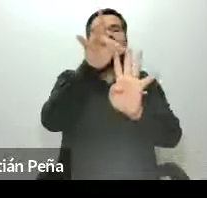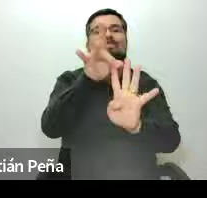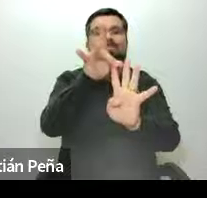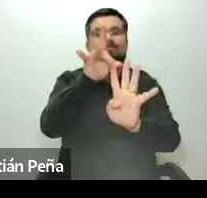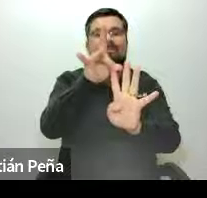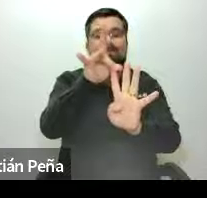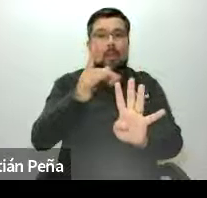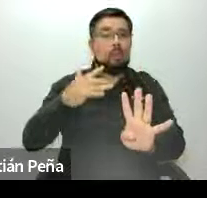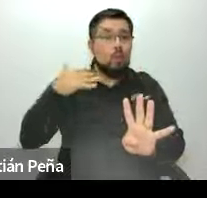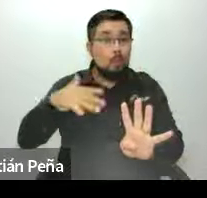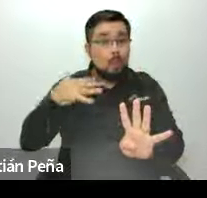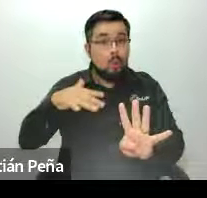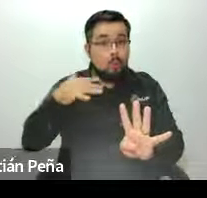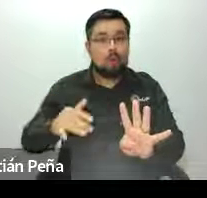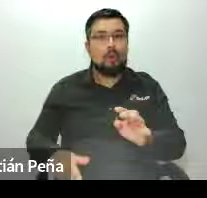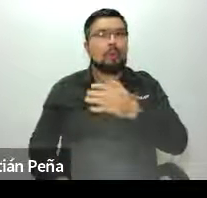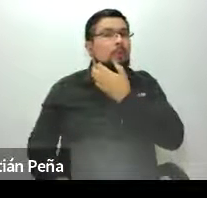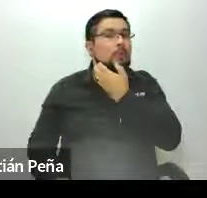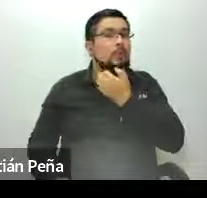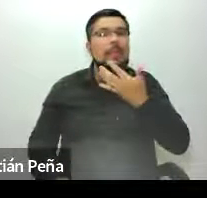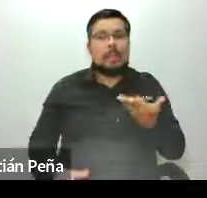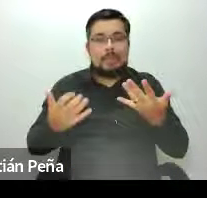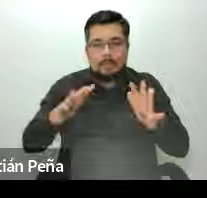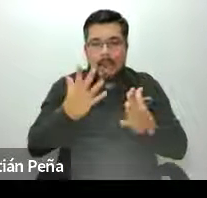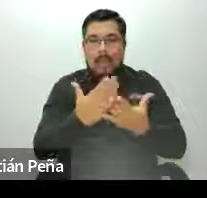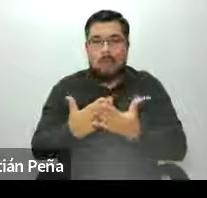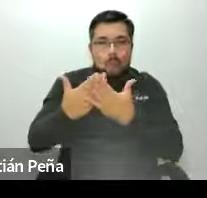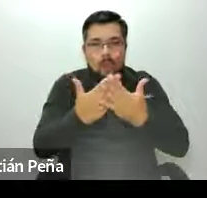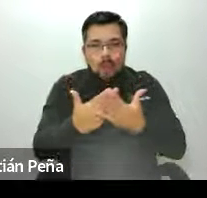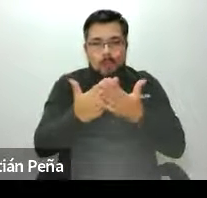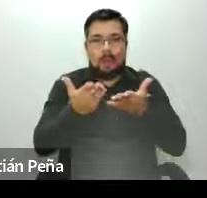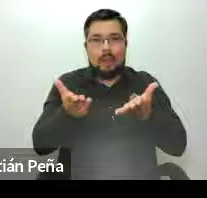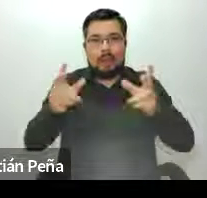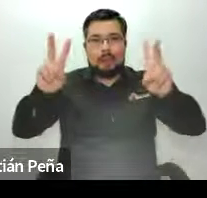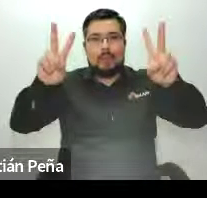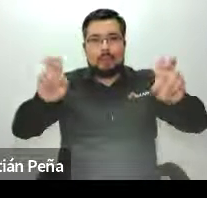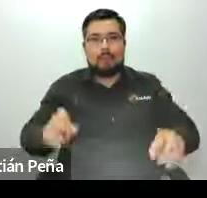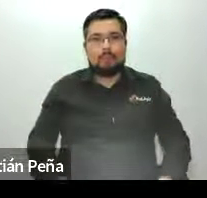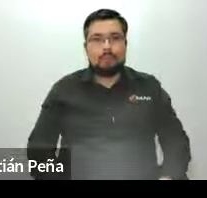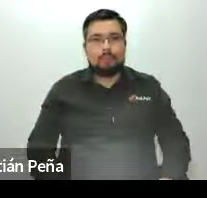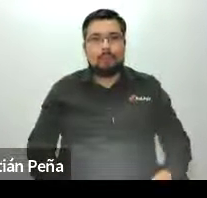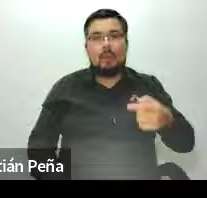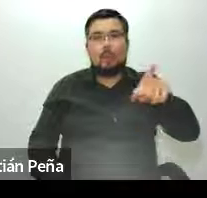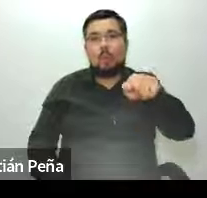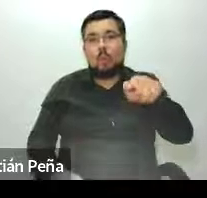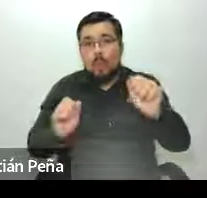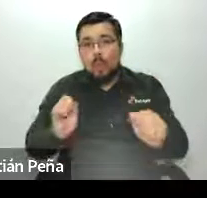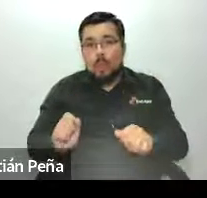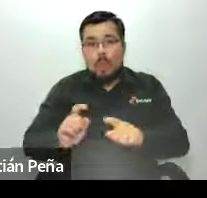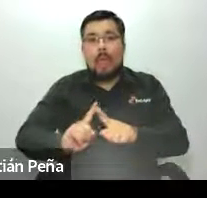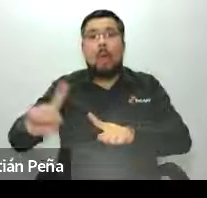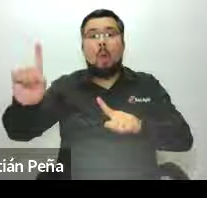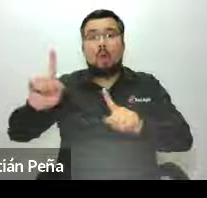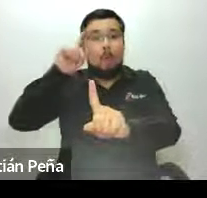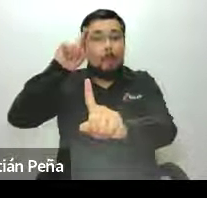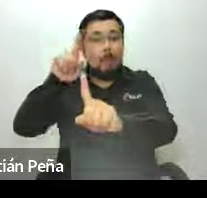significancia, que son relevantes, que son pertinentes, que han sido estudiados, ¿no es cierto? En esa perspectiva. Pero tú te puedes ampliar a otros objetivos del currículum, si es